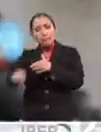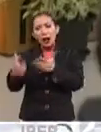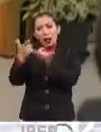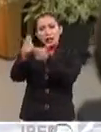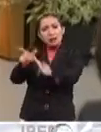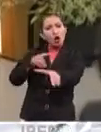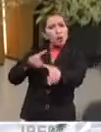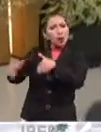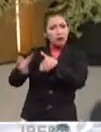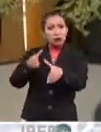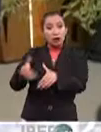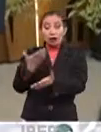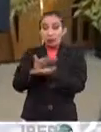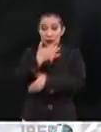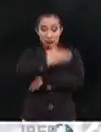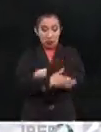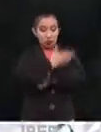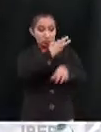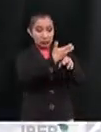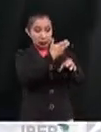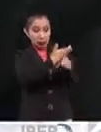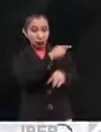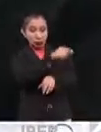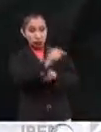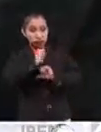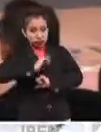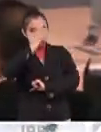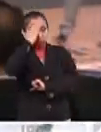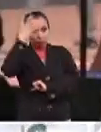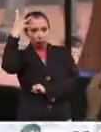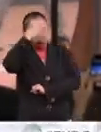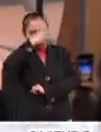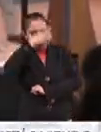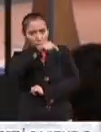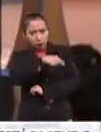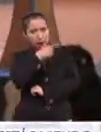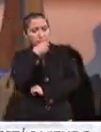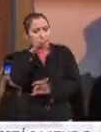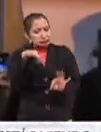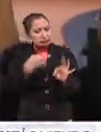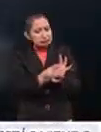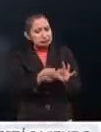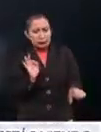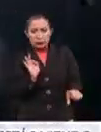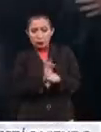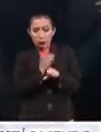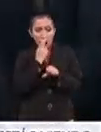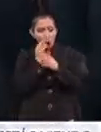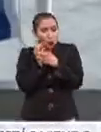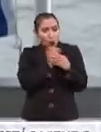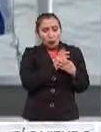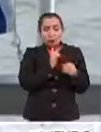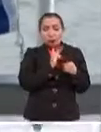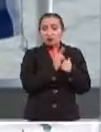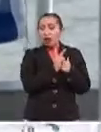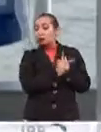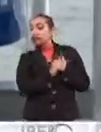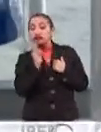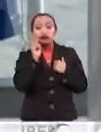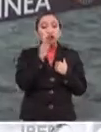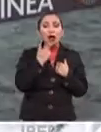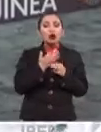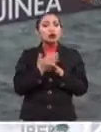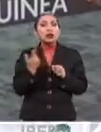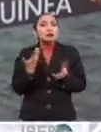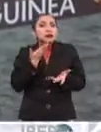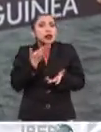libre mercado, en fin, mientras que el gobierno de Estados Unidos, encabezado por Donald Trump, precisa un proteccionismo. ¿Qué es lo que más conviene al mundo en